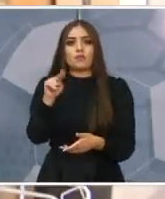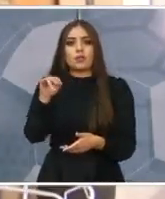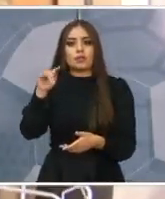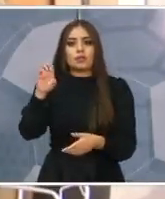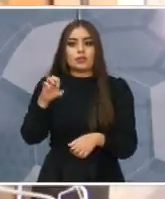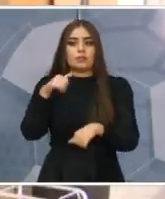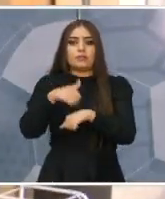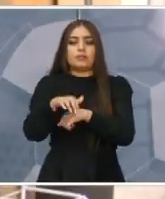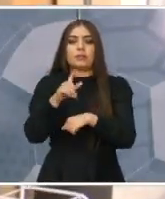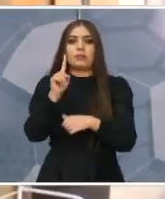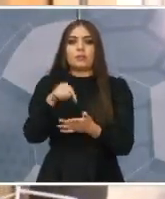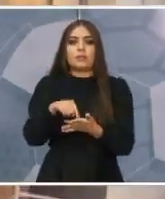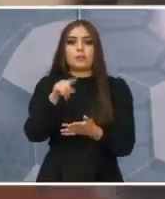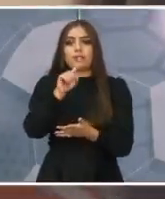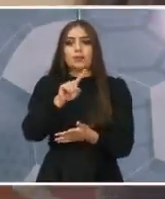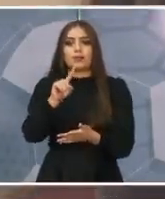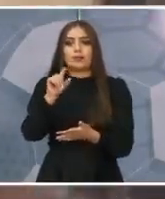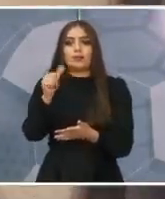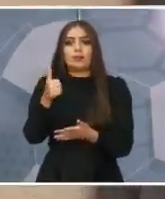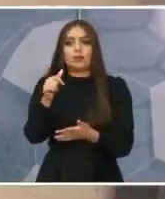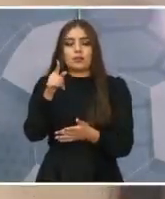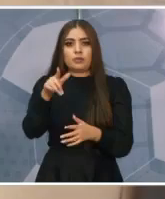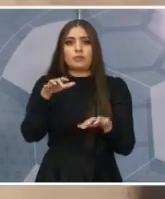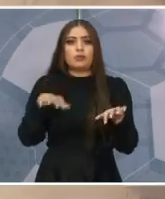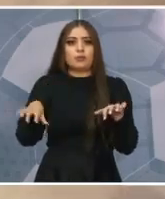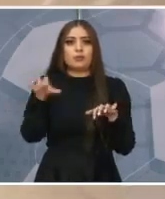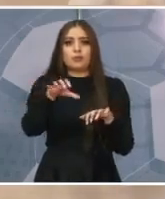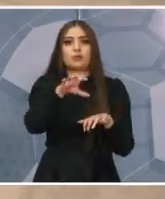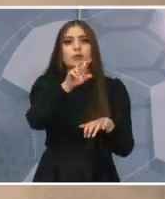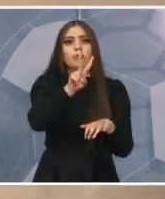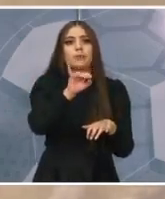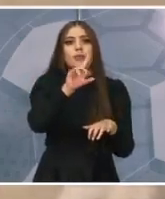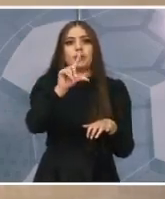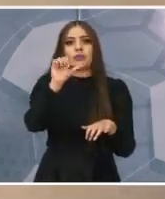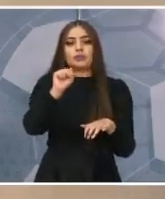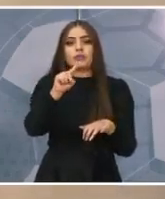colonia Villas Zaragoza, o bien llamar al número de teléfono celular